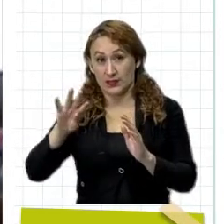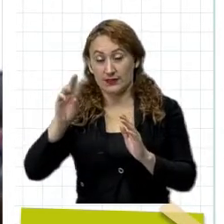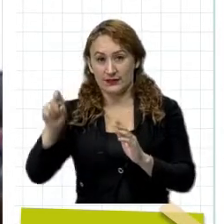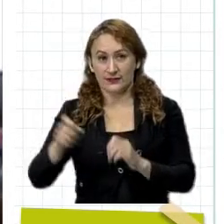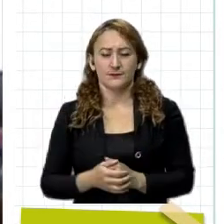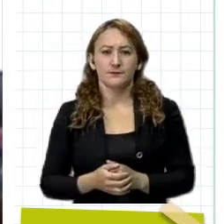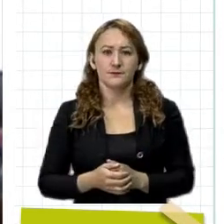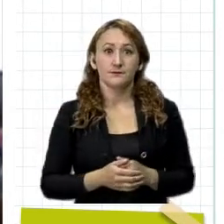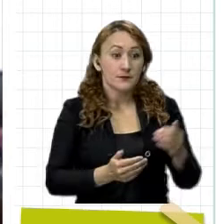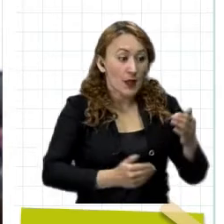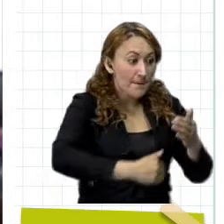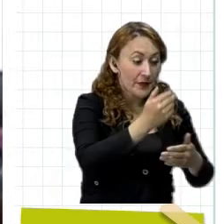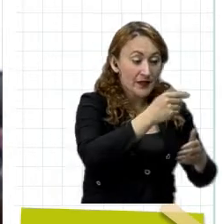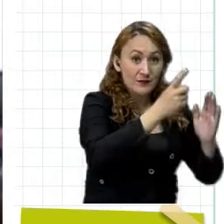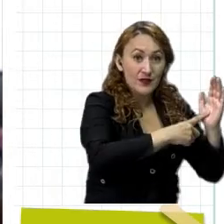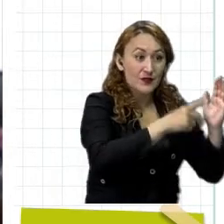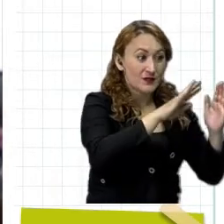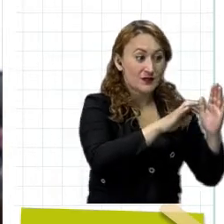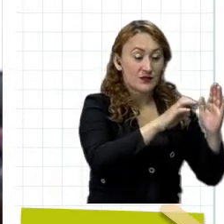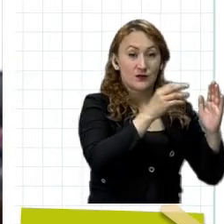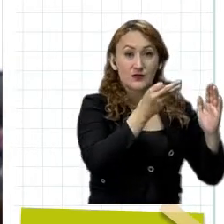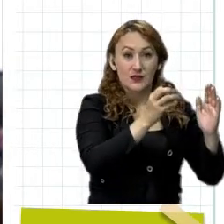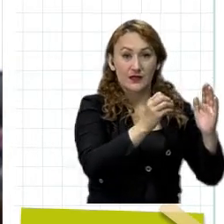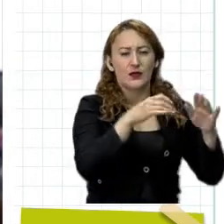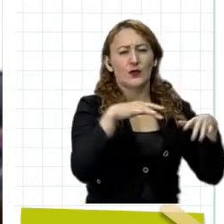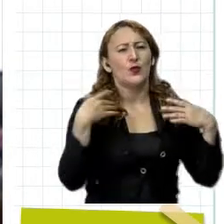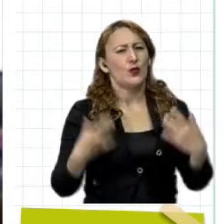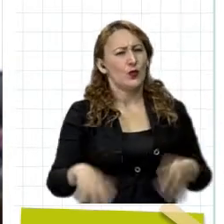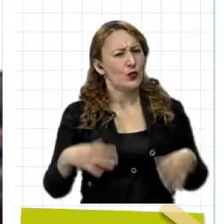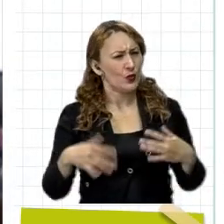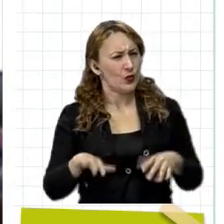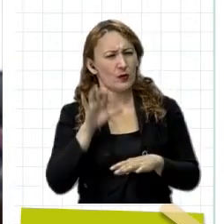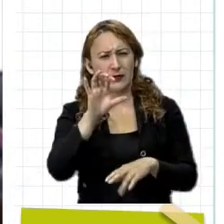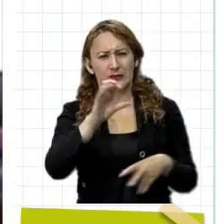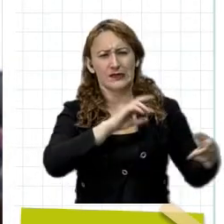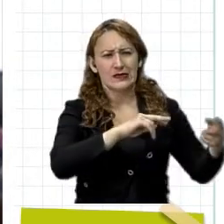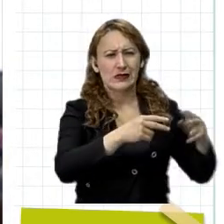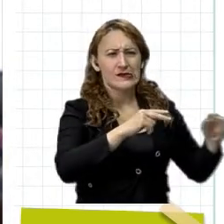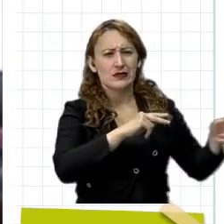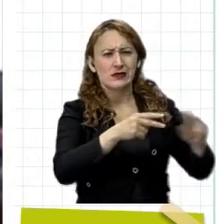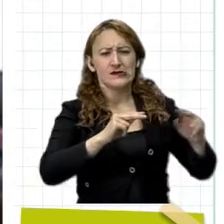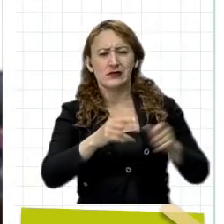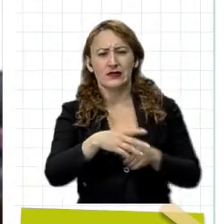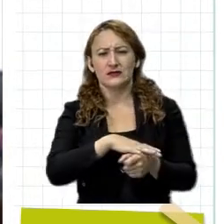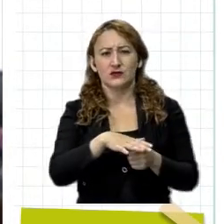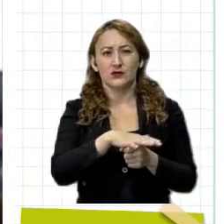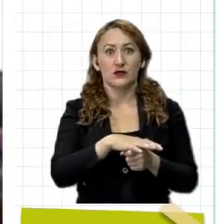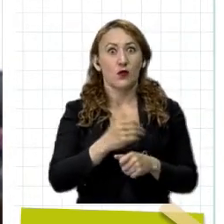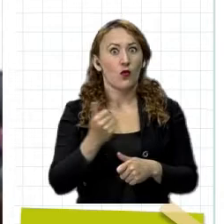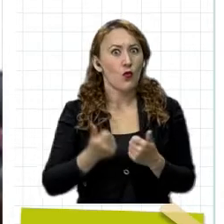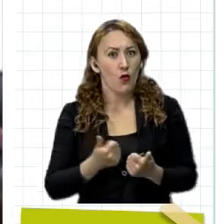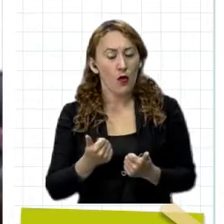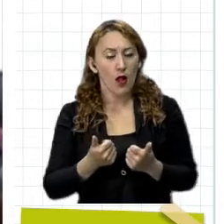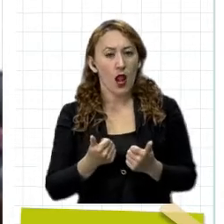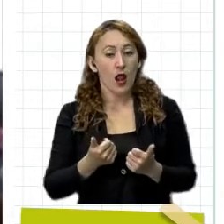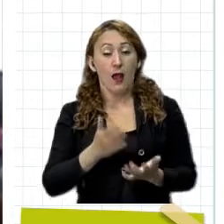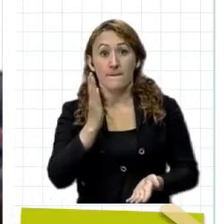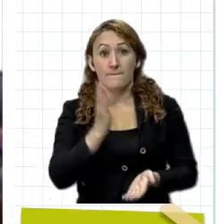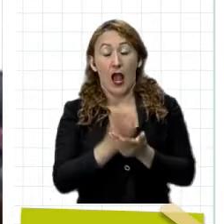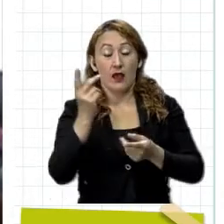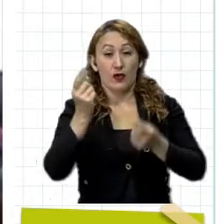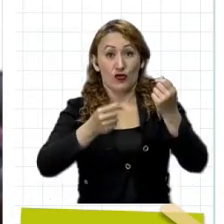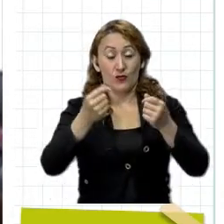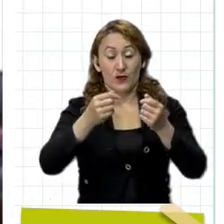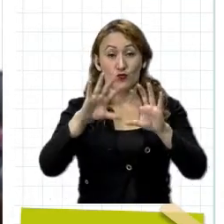el país estaba enfrentado a distintas situaciones bastante contradictorias entre sí. Por una parte, la crisis económica